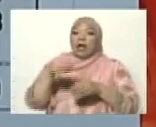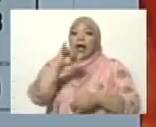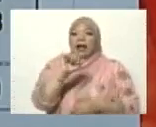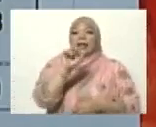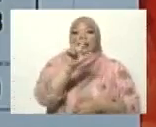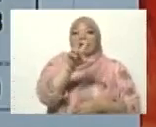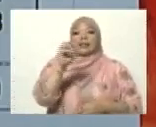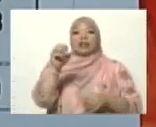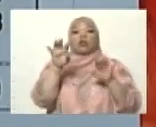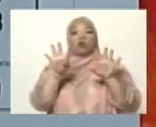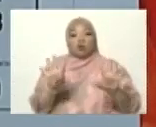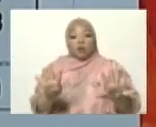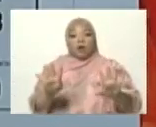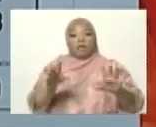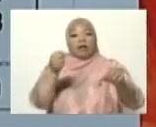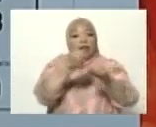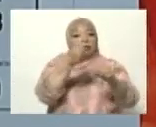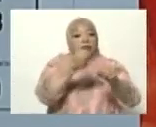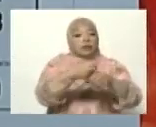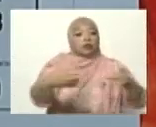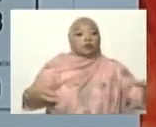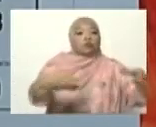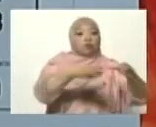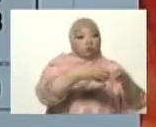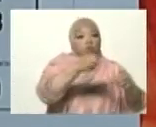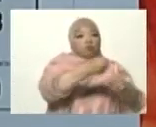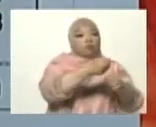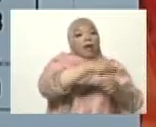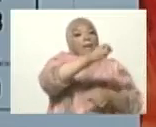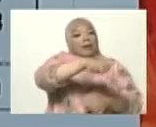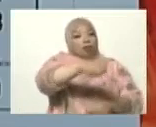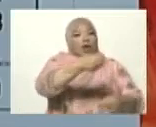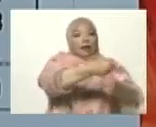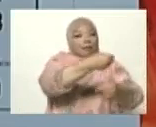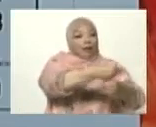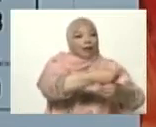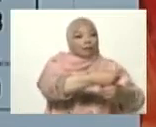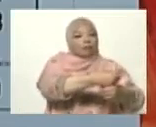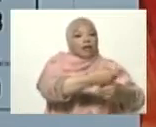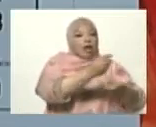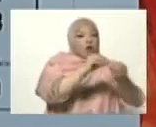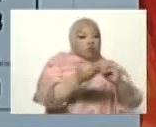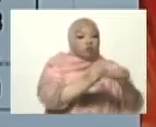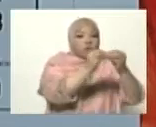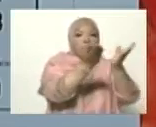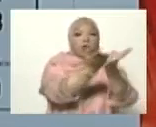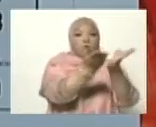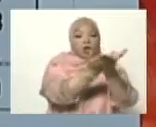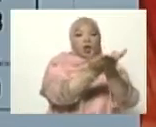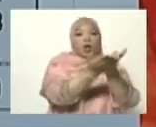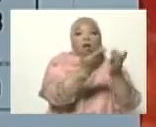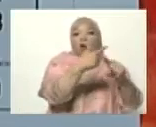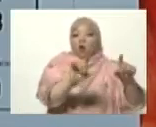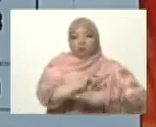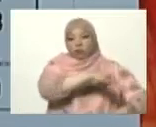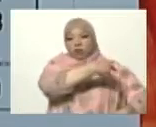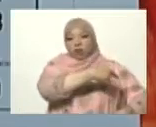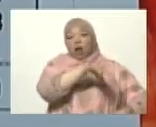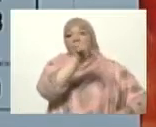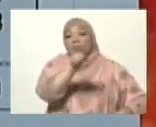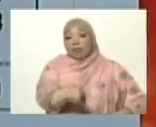nivel operativo, porque tiene esto una carga bien importante. Recogemos todo la